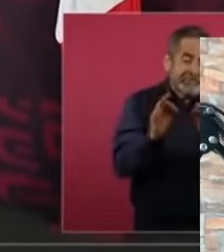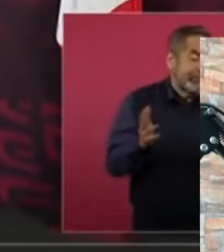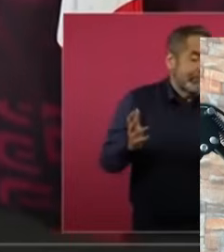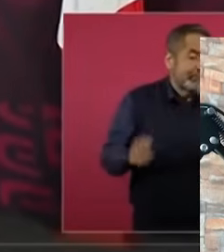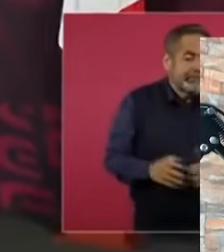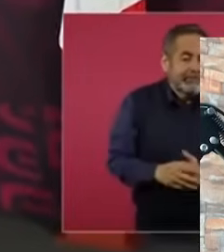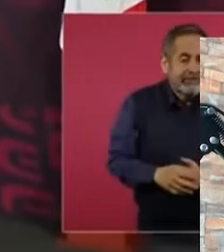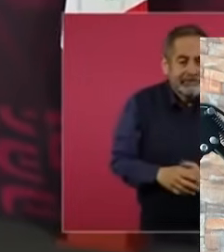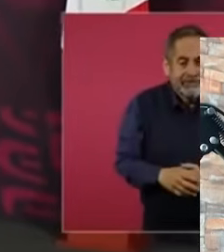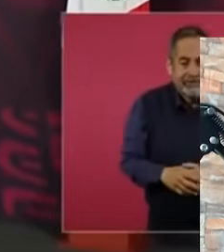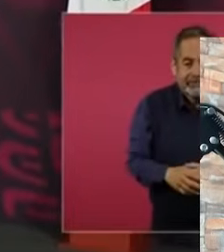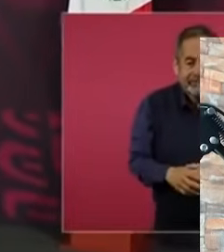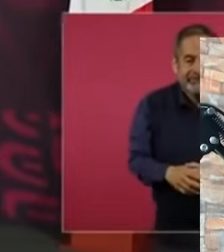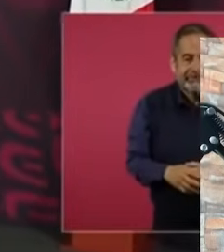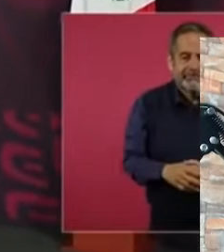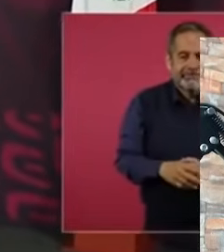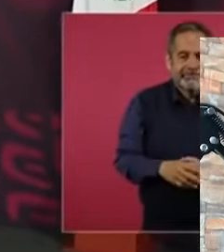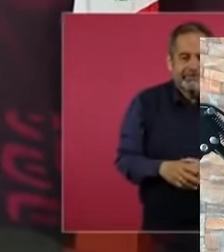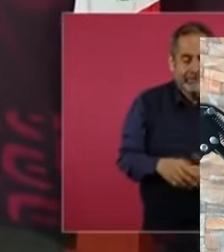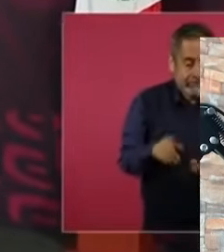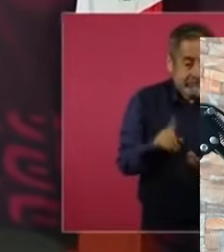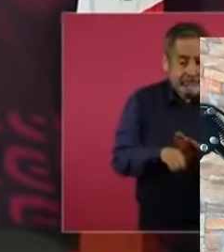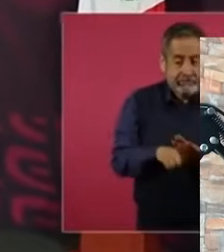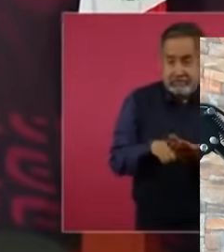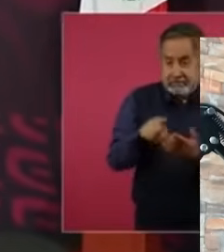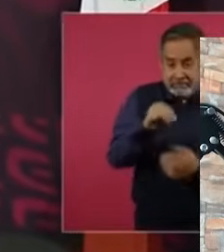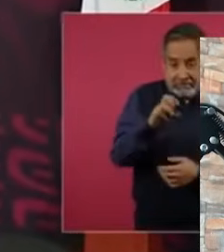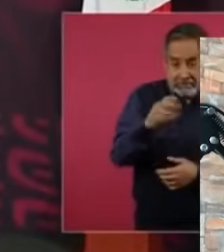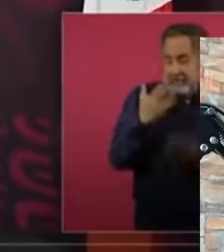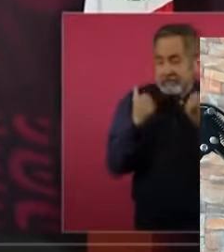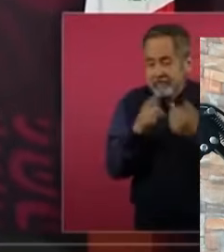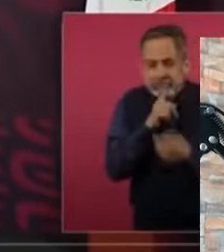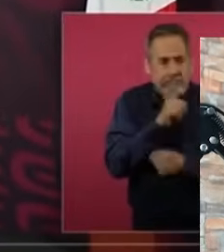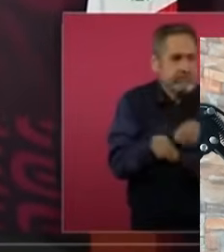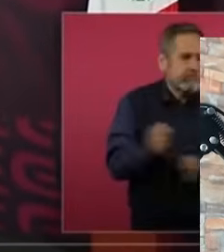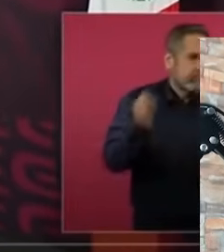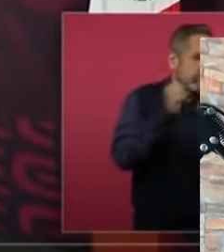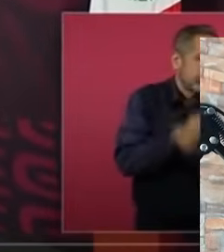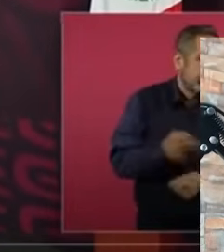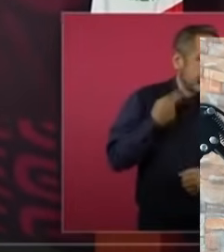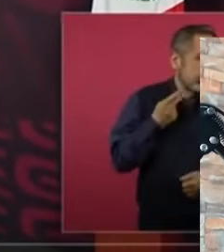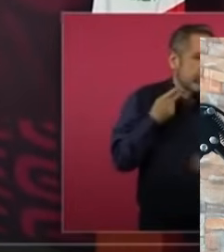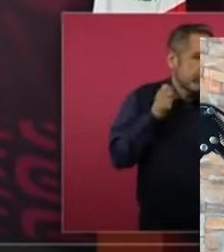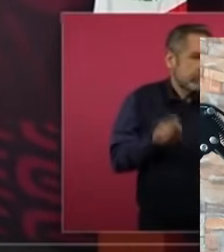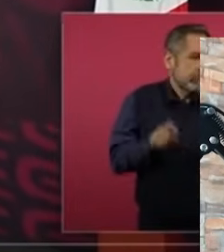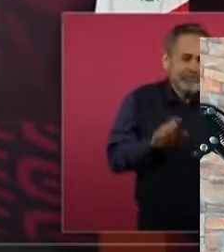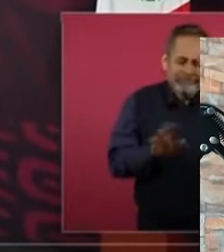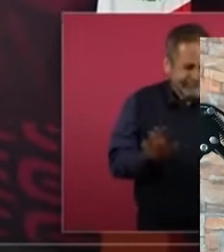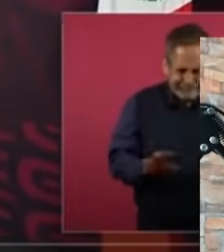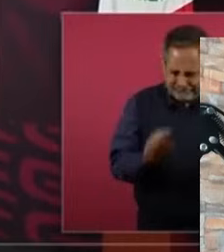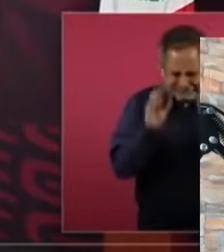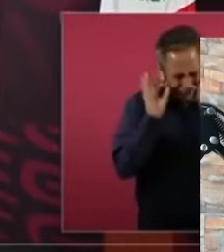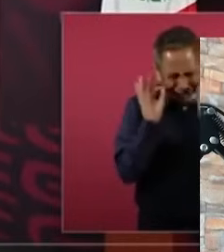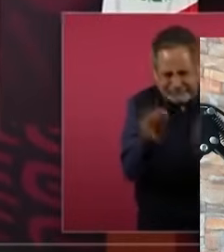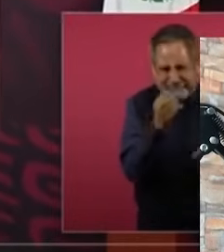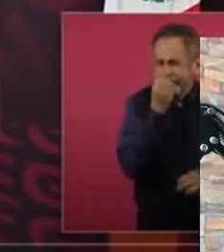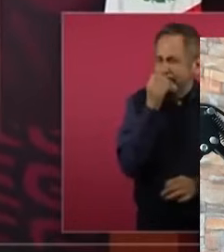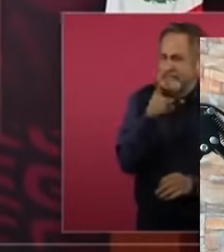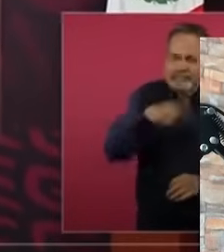Si no, sería muy aburrido todo, pero es de